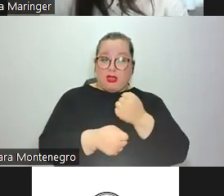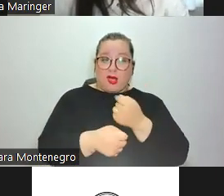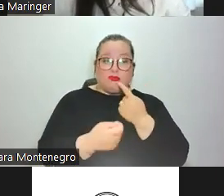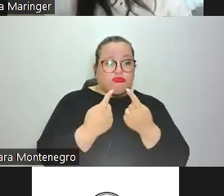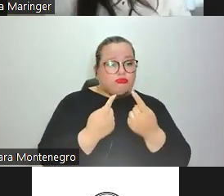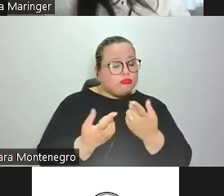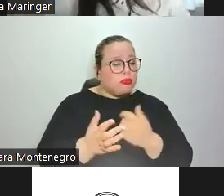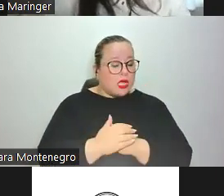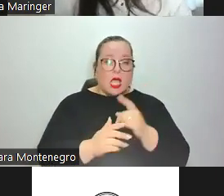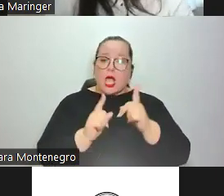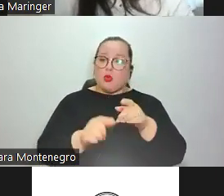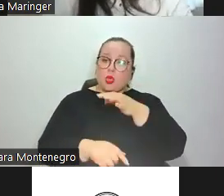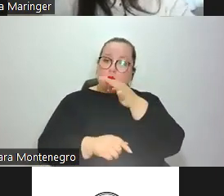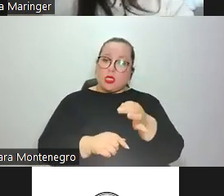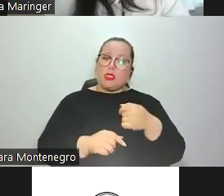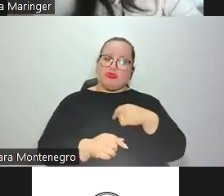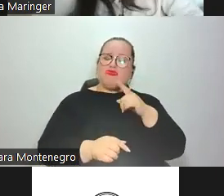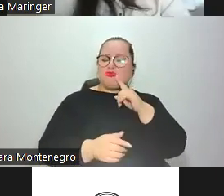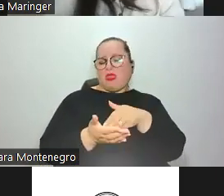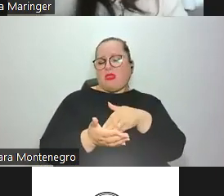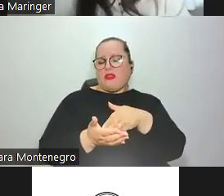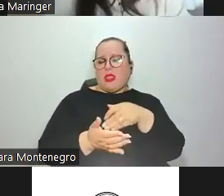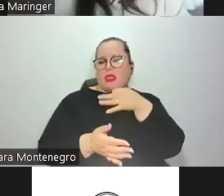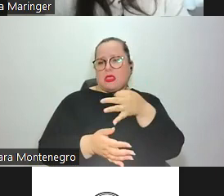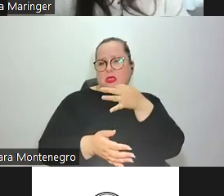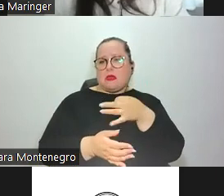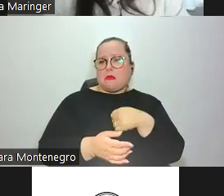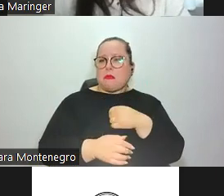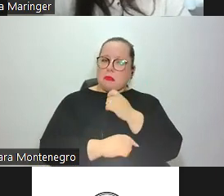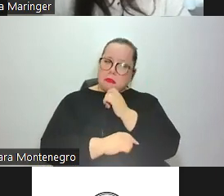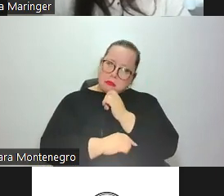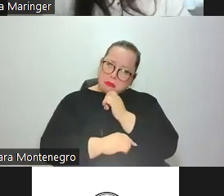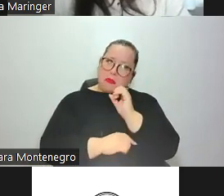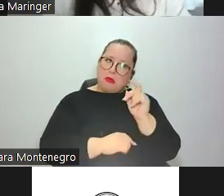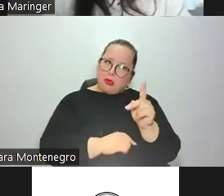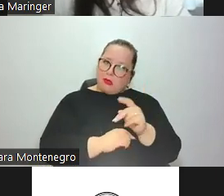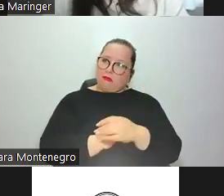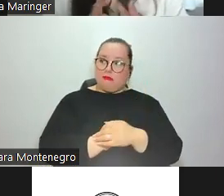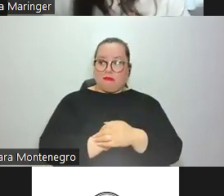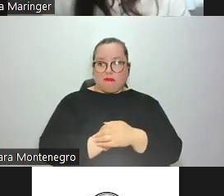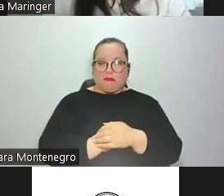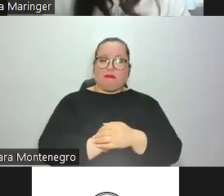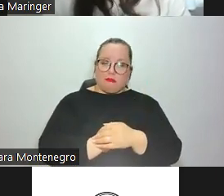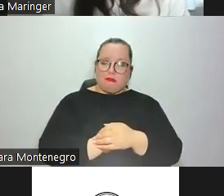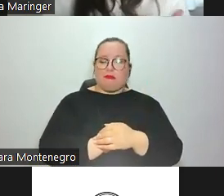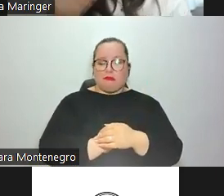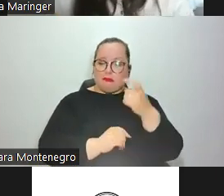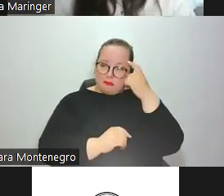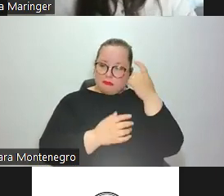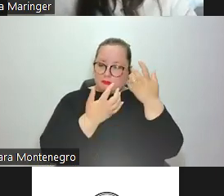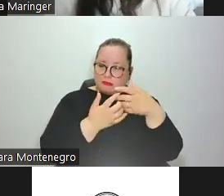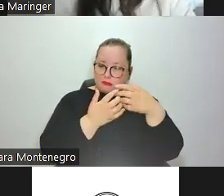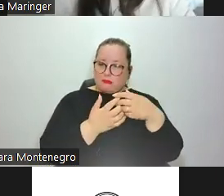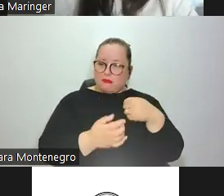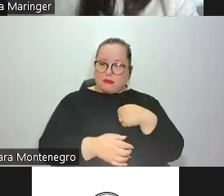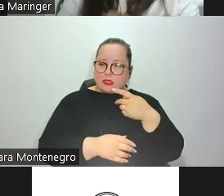hay gente que nombra ciertas debilidades y uno queda así como, ok, ya, y uno queda pensando, ¿y qué habrá hecho para